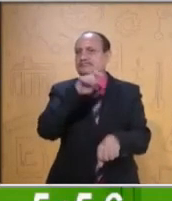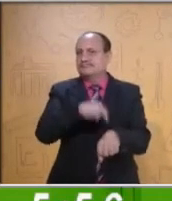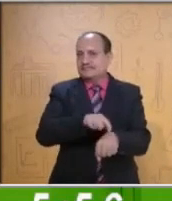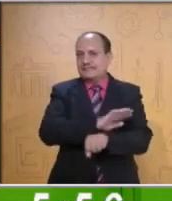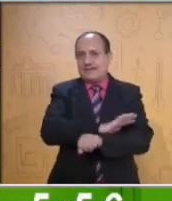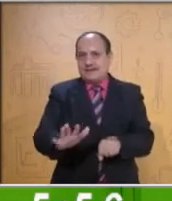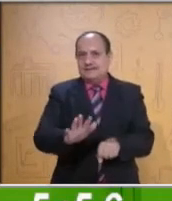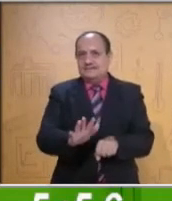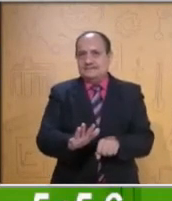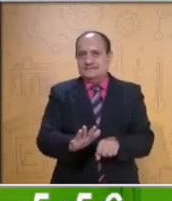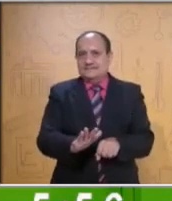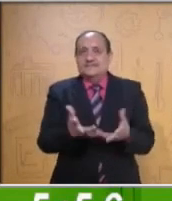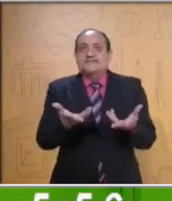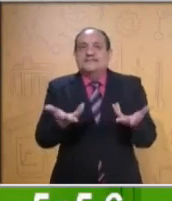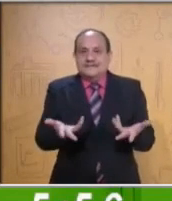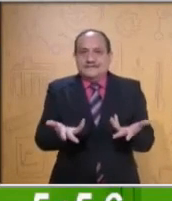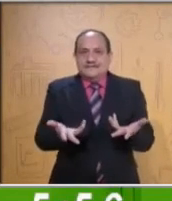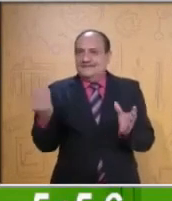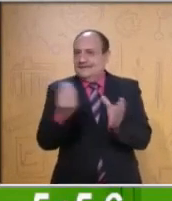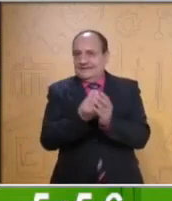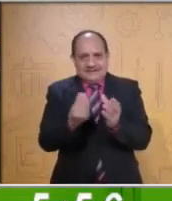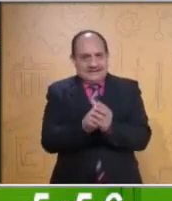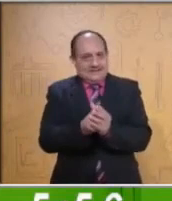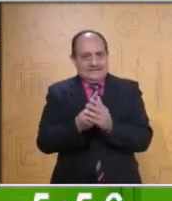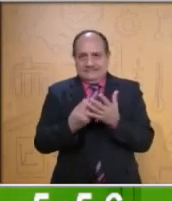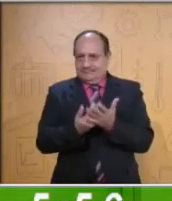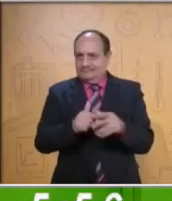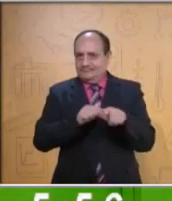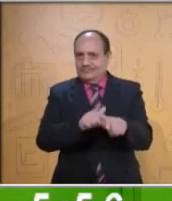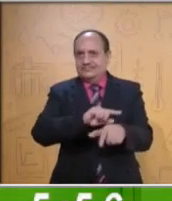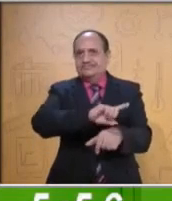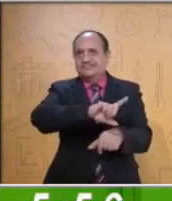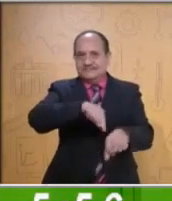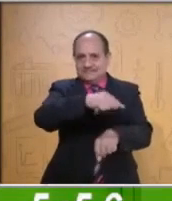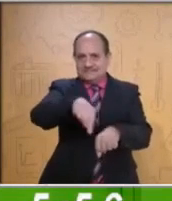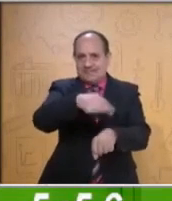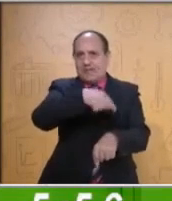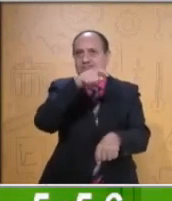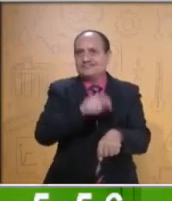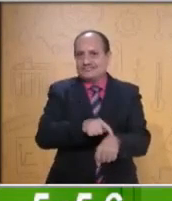pues porque, ¿qué creen? Como en todas las clases de matemáticas, el tiempo se nos va